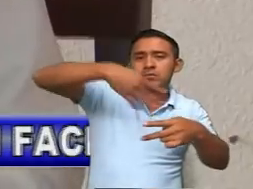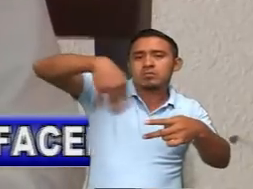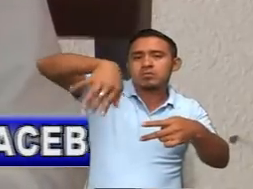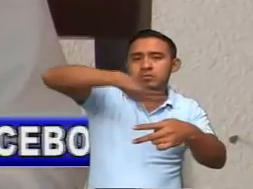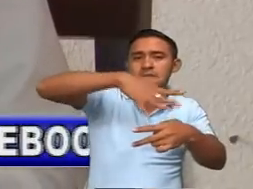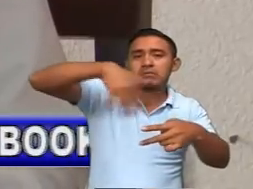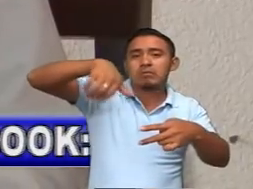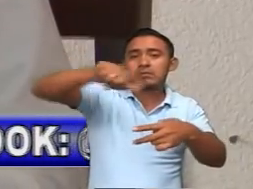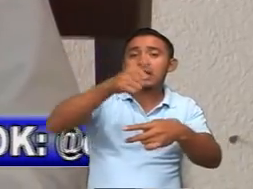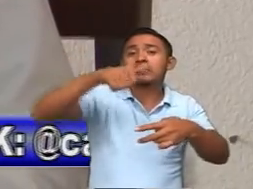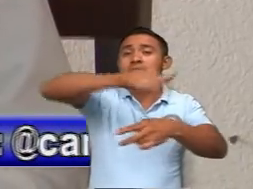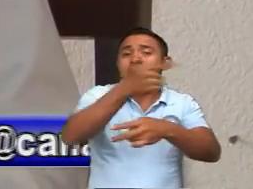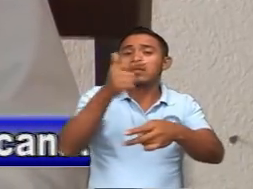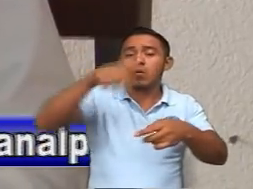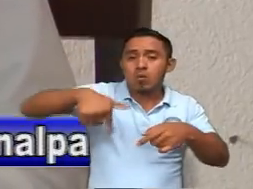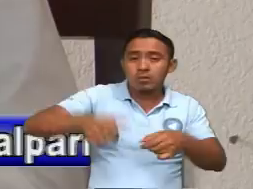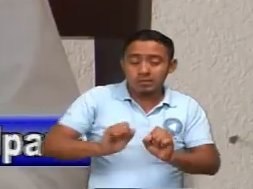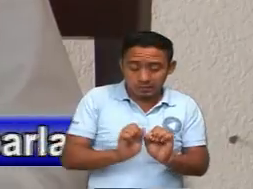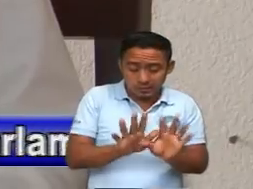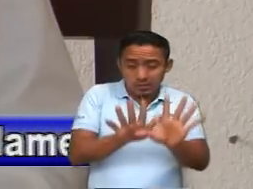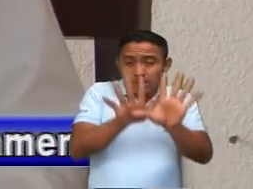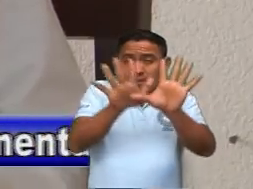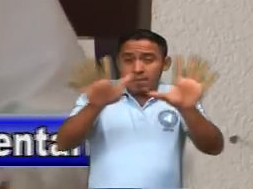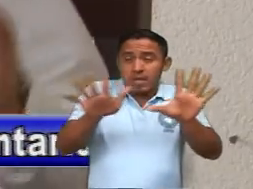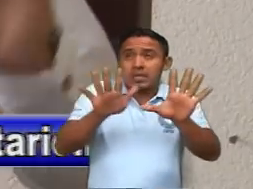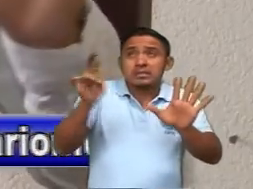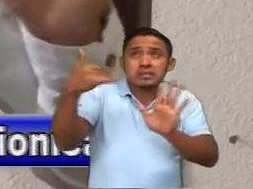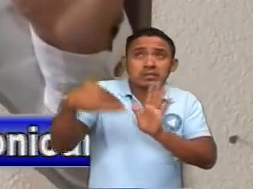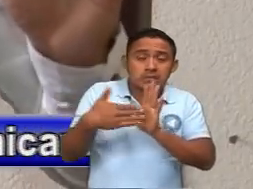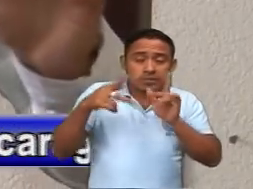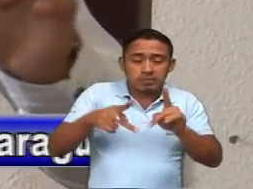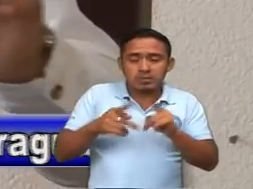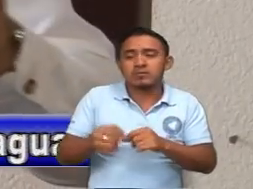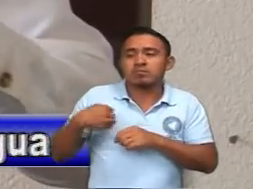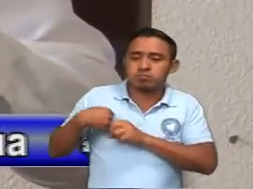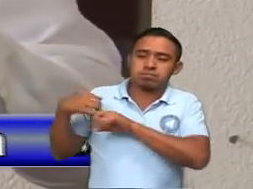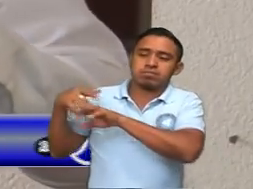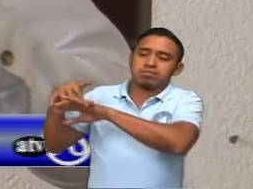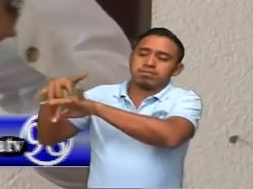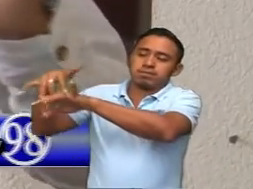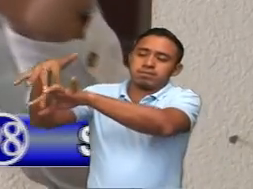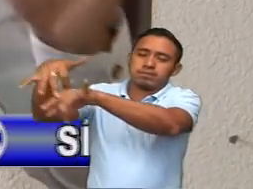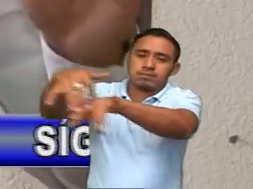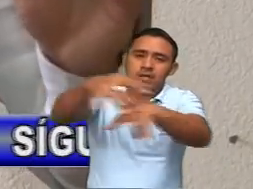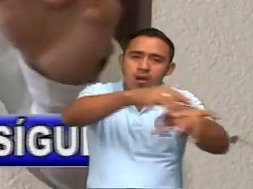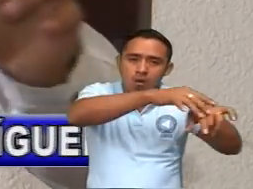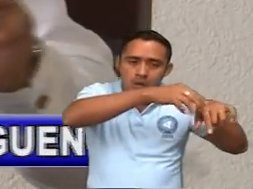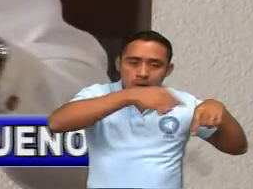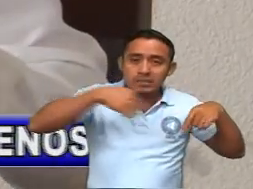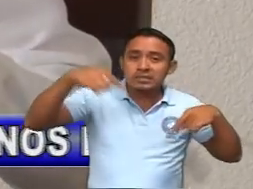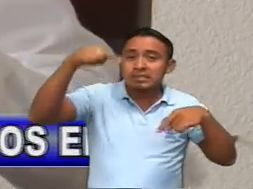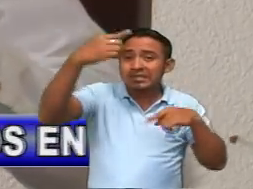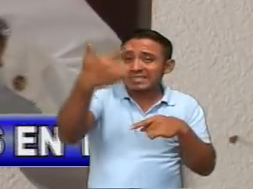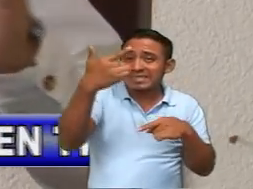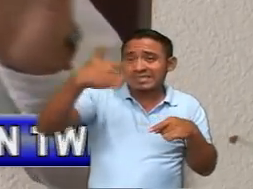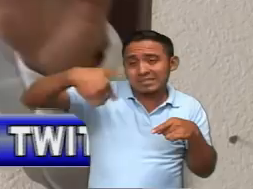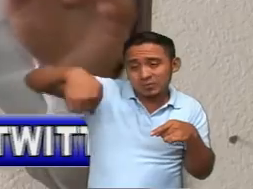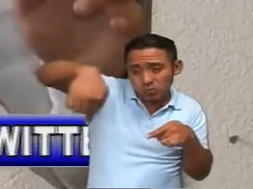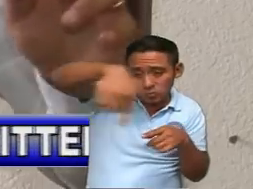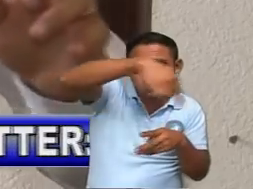Hoy, viernes a las 5 de la mañana, más de 7.000 personas dábamos una hora vuelta, 7 vueltas